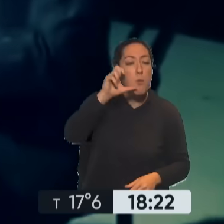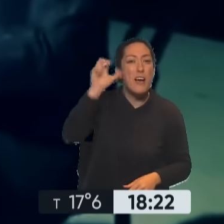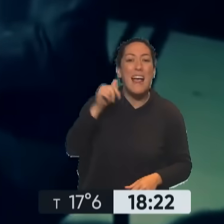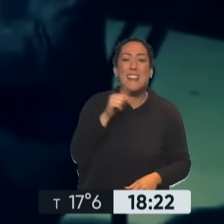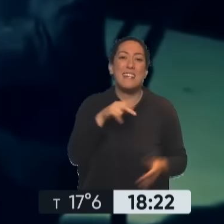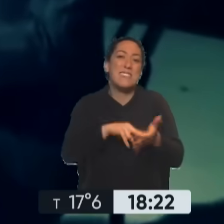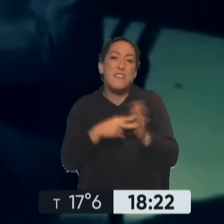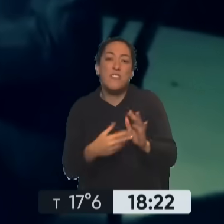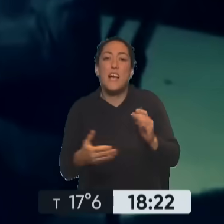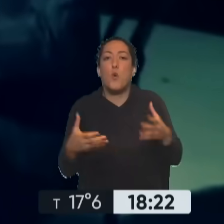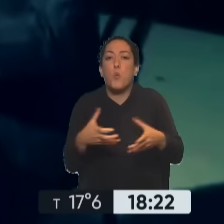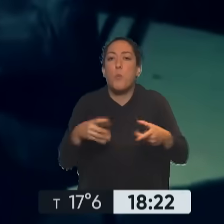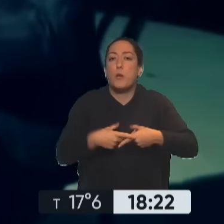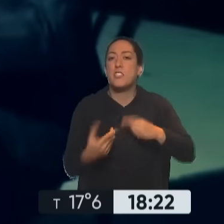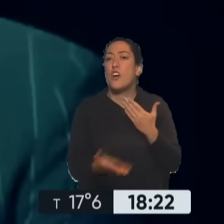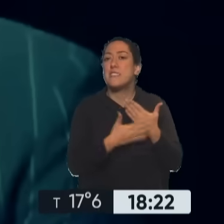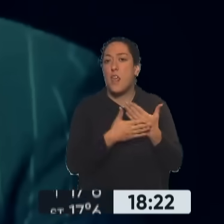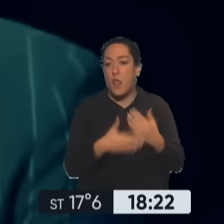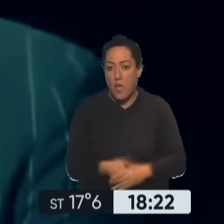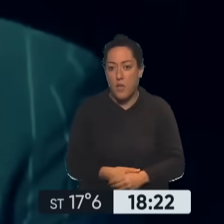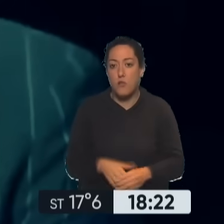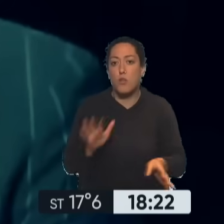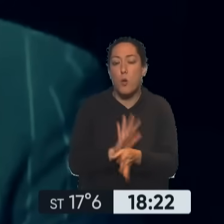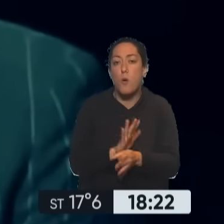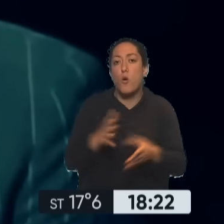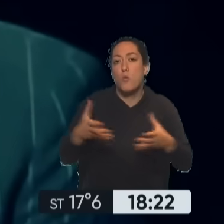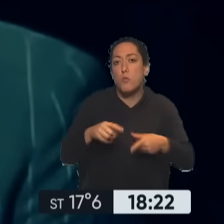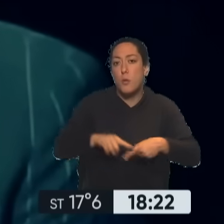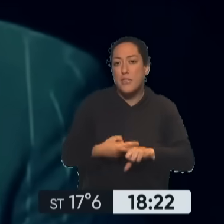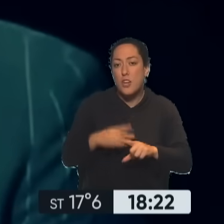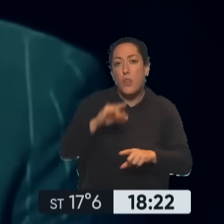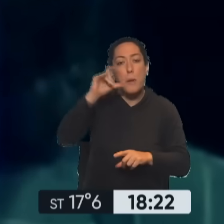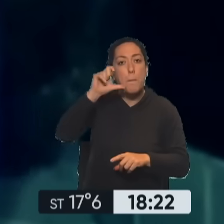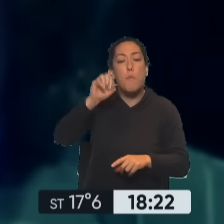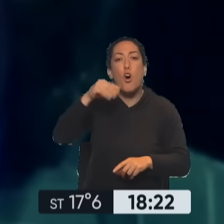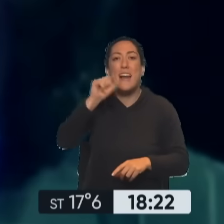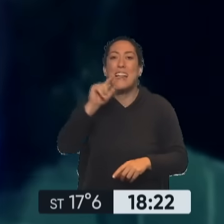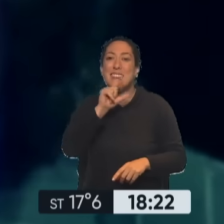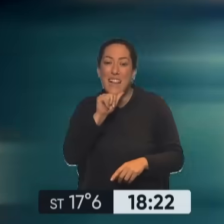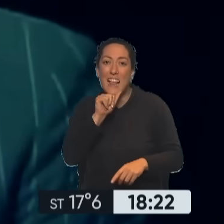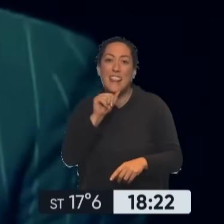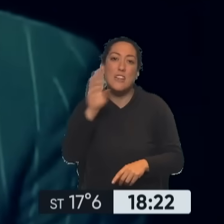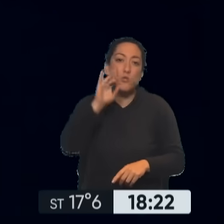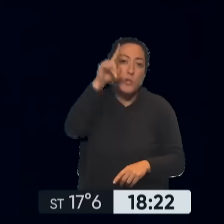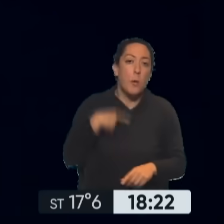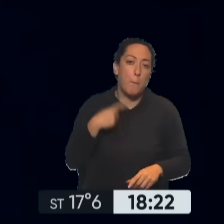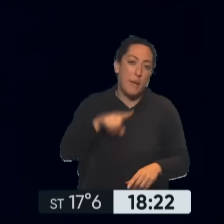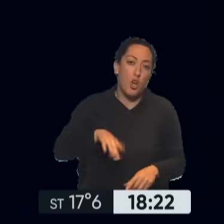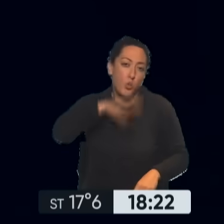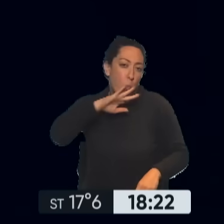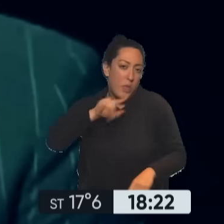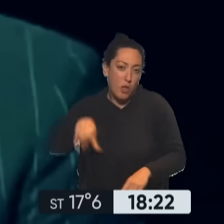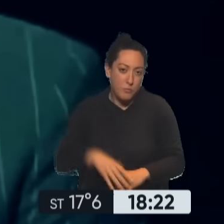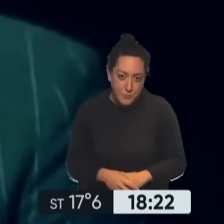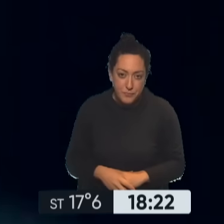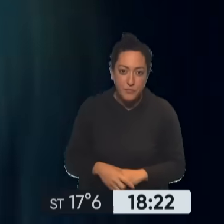izquierda. Vendría a ser como el Partido Demócrata en los Estados Unidos, pero versión estúpida. Es un fascista. La